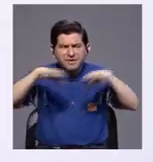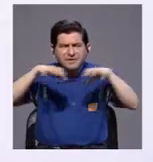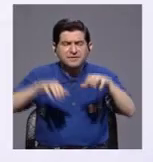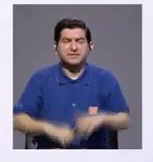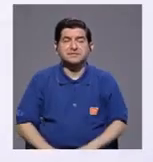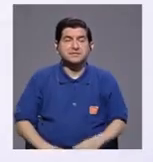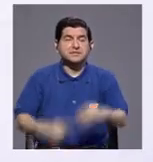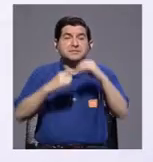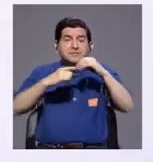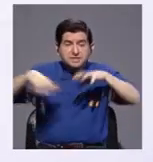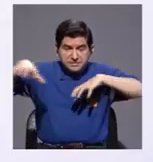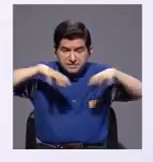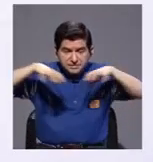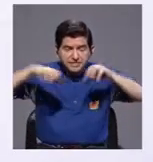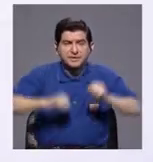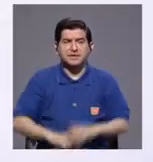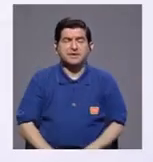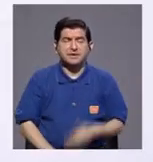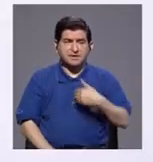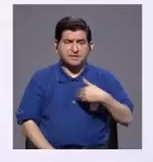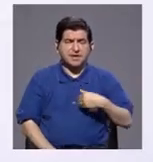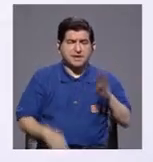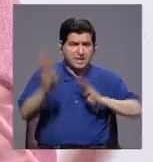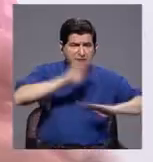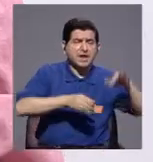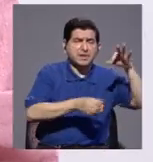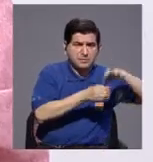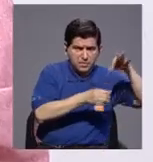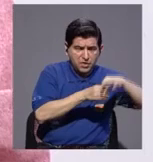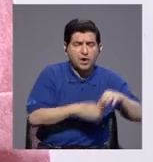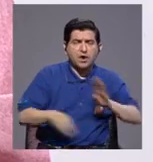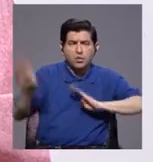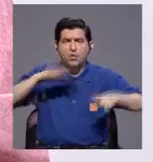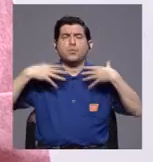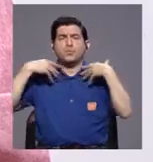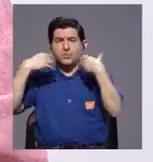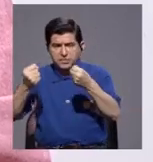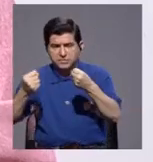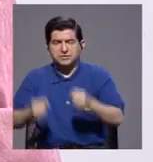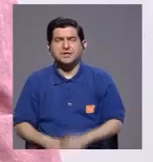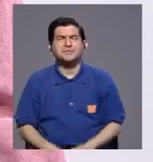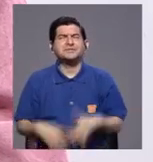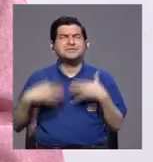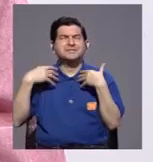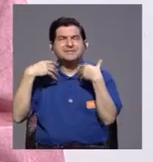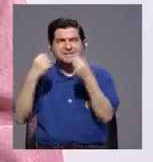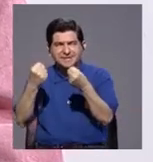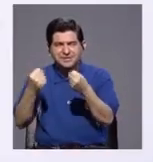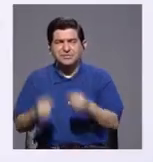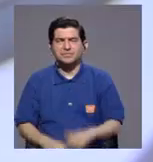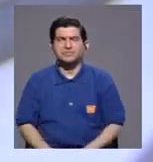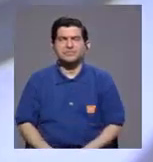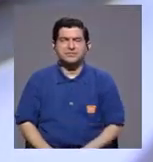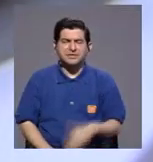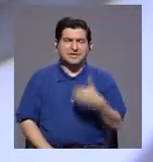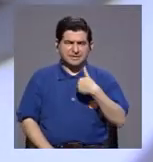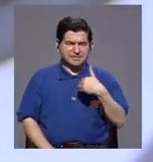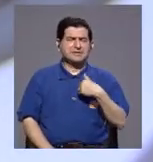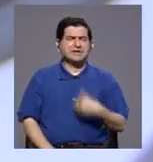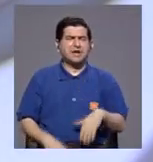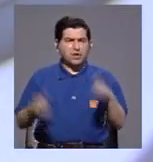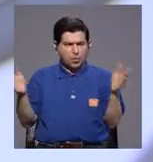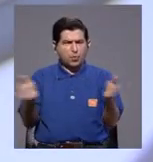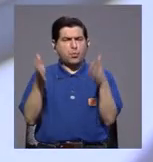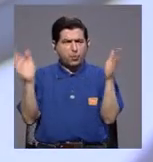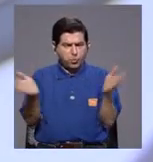principales campos de acción tenemos vio al grupo este vio salud la parte de salud de alimentos la parte de salud tiene un gran auge en